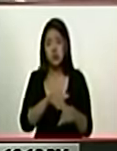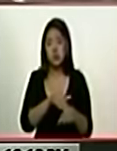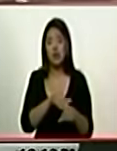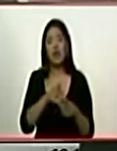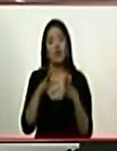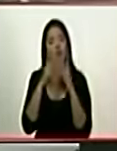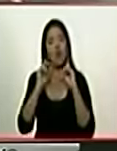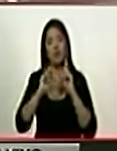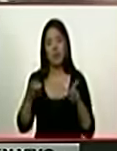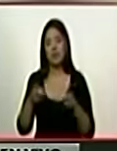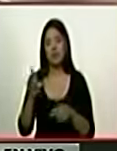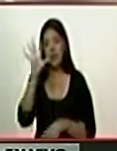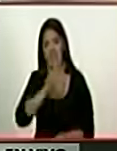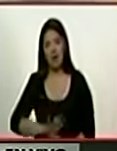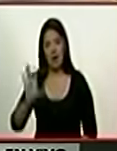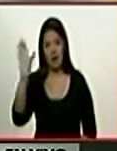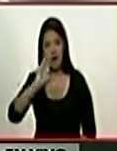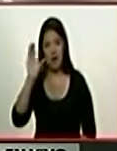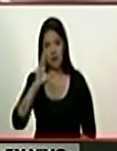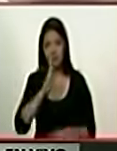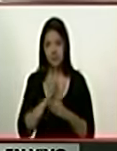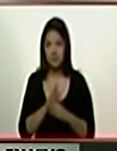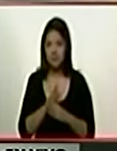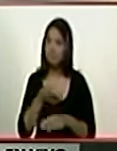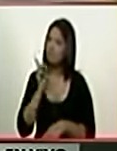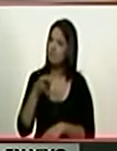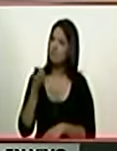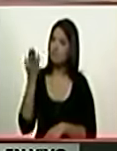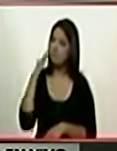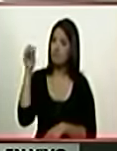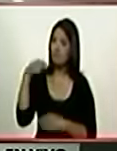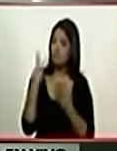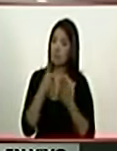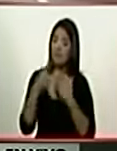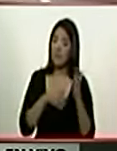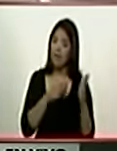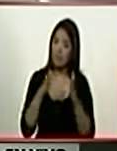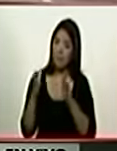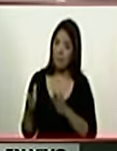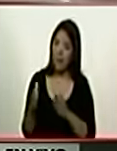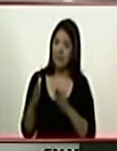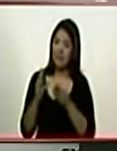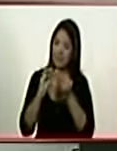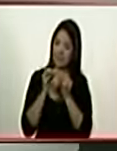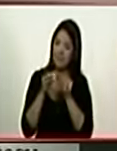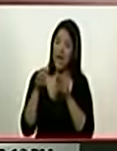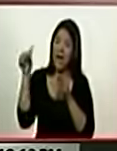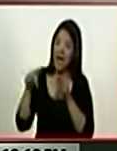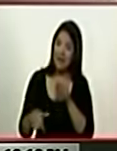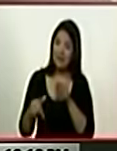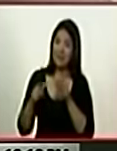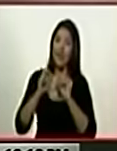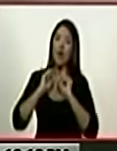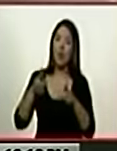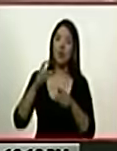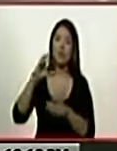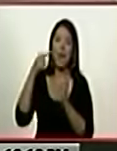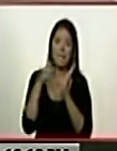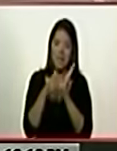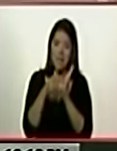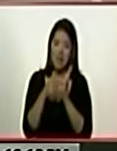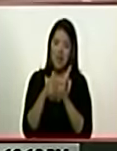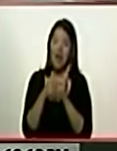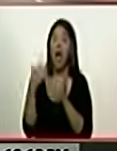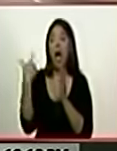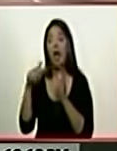arterias viales de Caracas. También tenemos entendido que dentro de este plan de ampliación que se dio acá en la Cota 1000 también hay otros planes